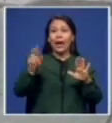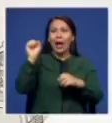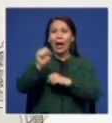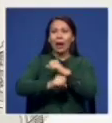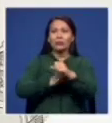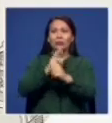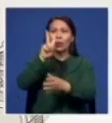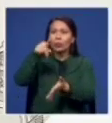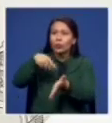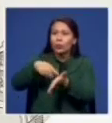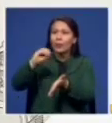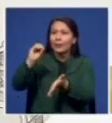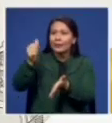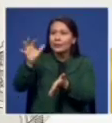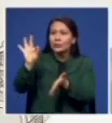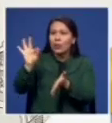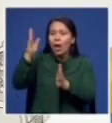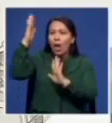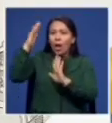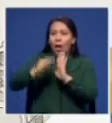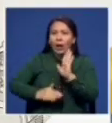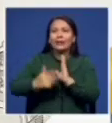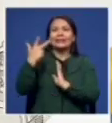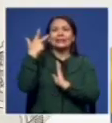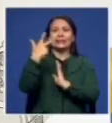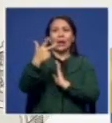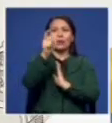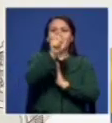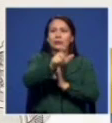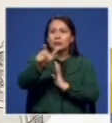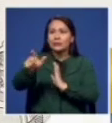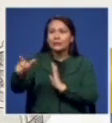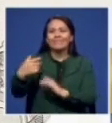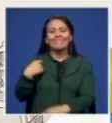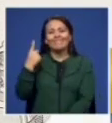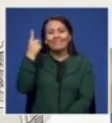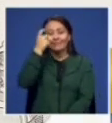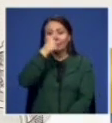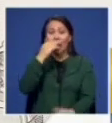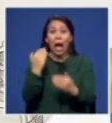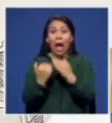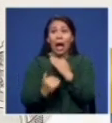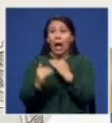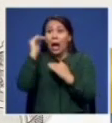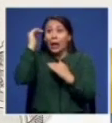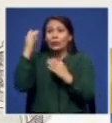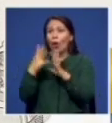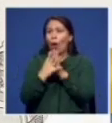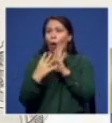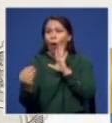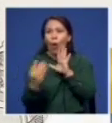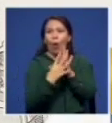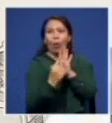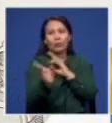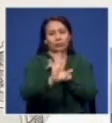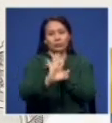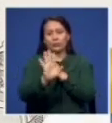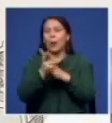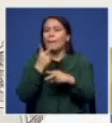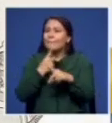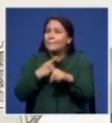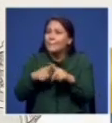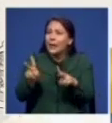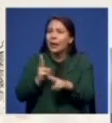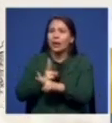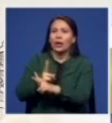2019. Estamos seguros ya de que no es una situación de alto contagio. Sin embargo,